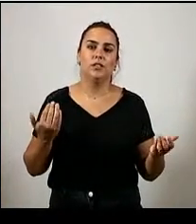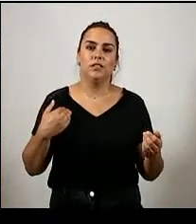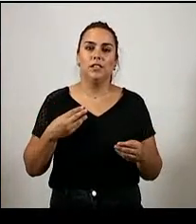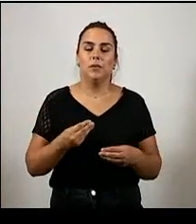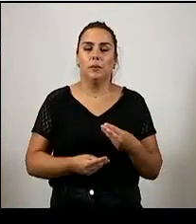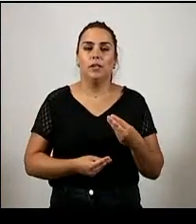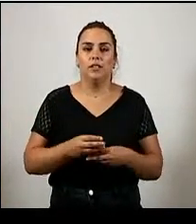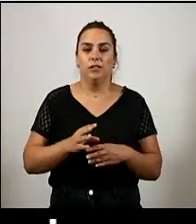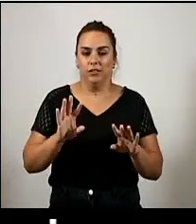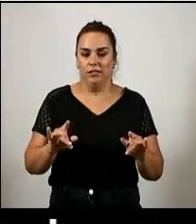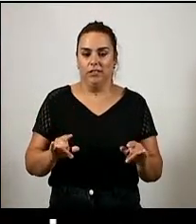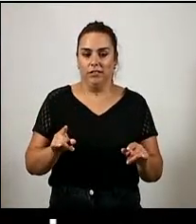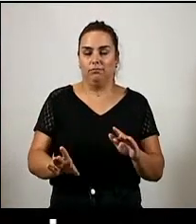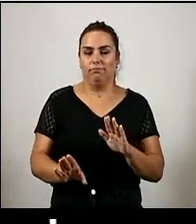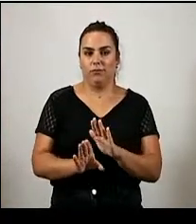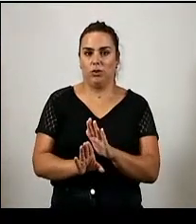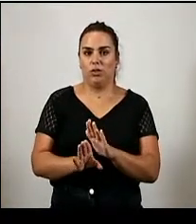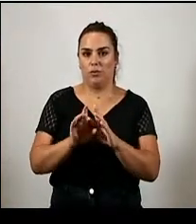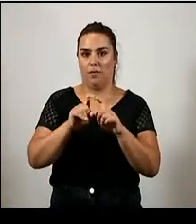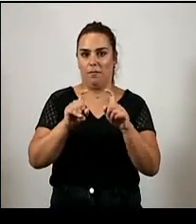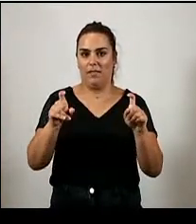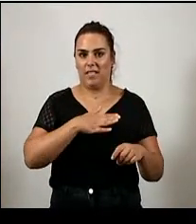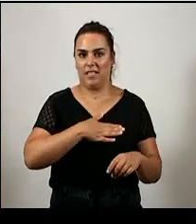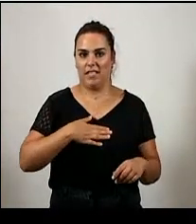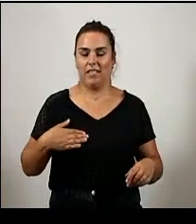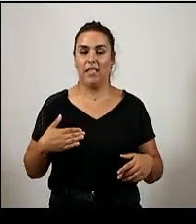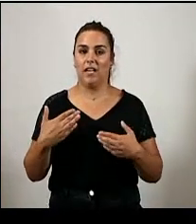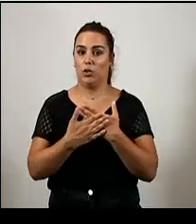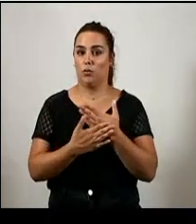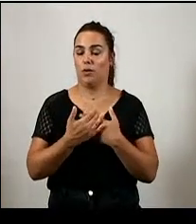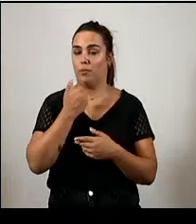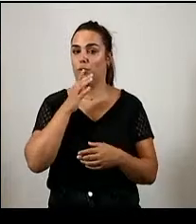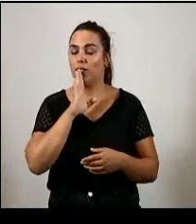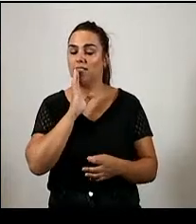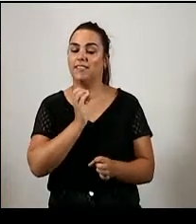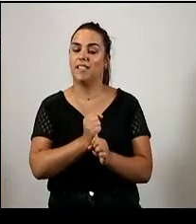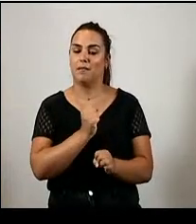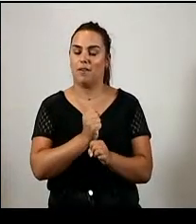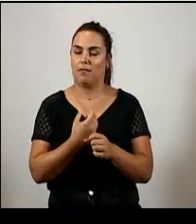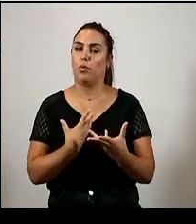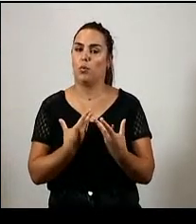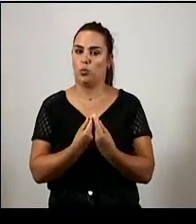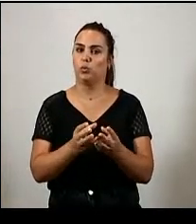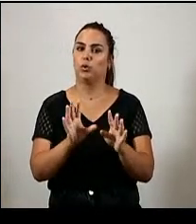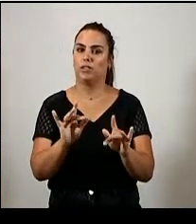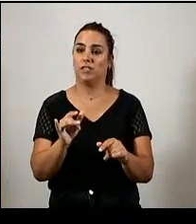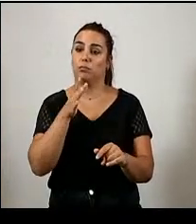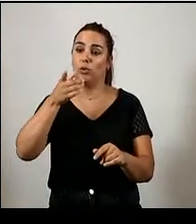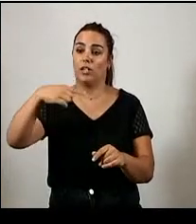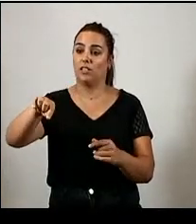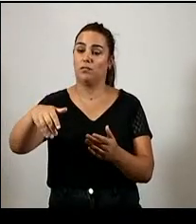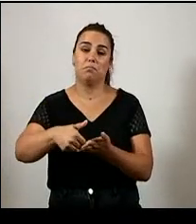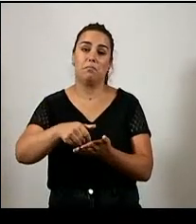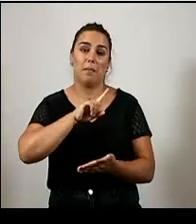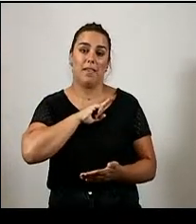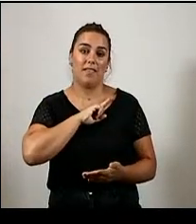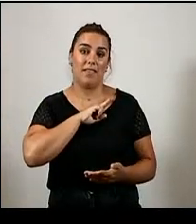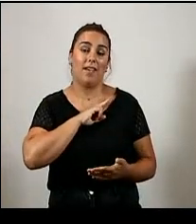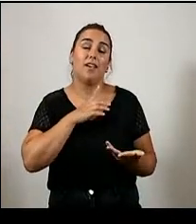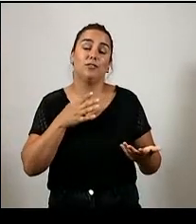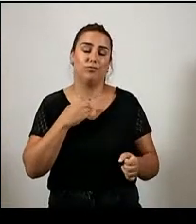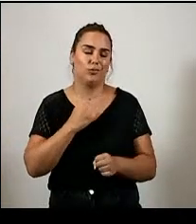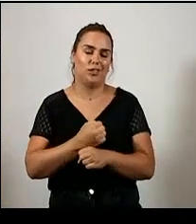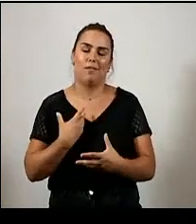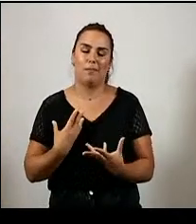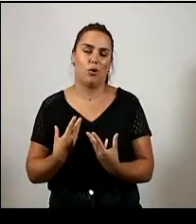de que quieren seguir con la empresa y el Gobierno, como le digo, trabajará junto a ellas, porque son ellas las que lo piden y las que lo reclaman. Trabajaremos con